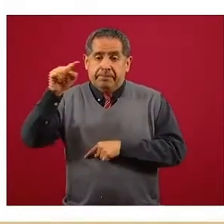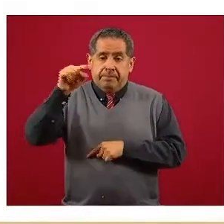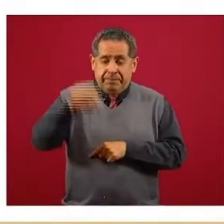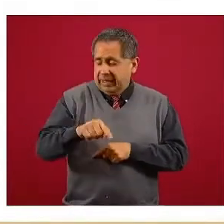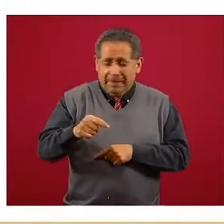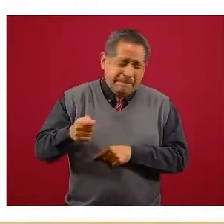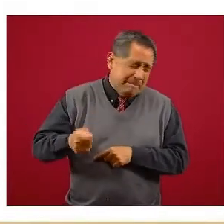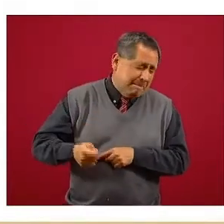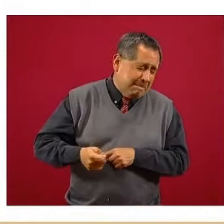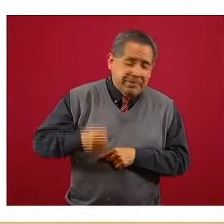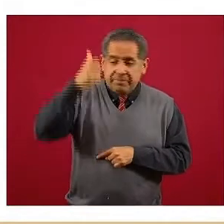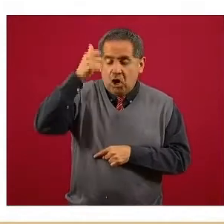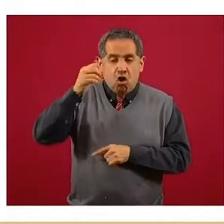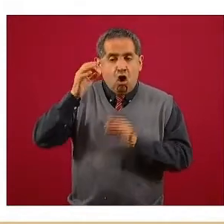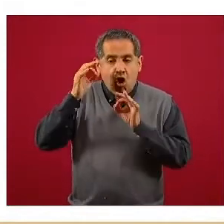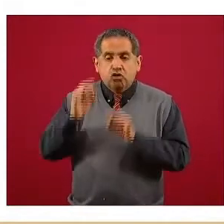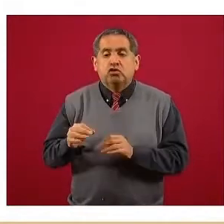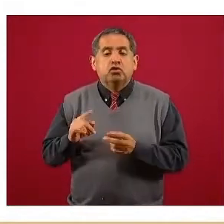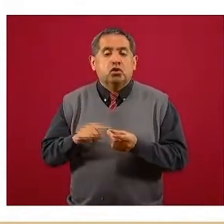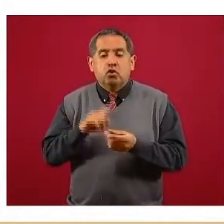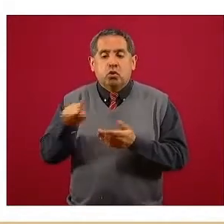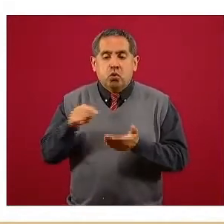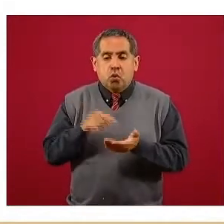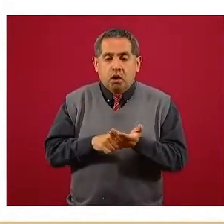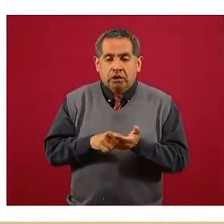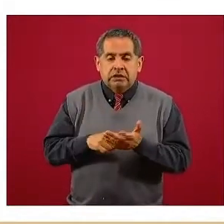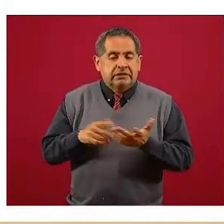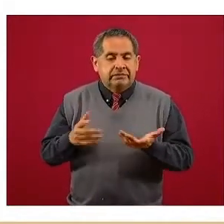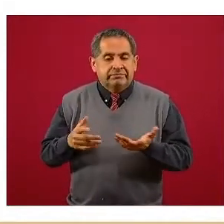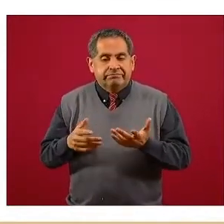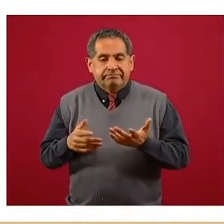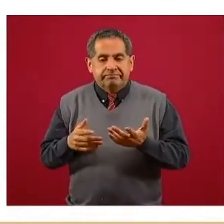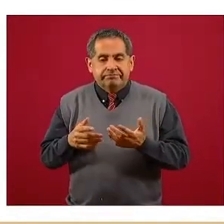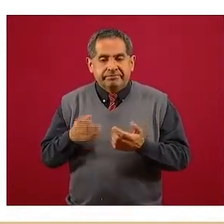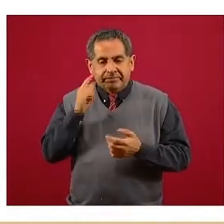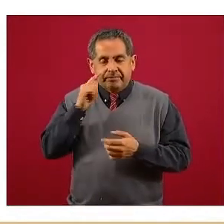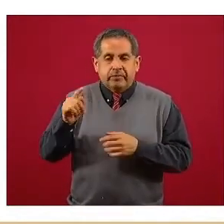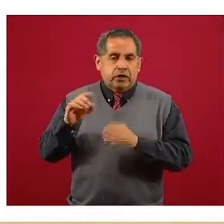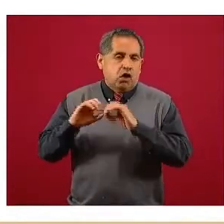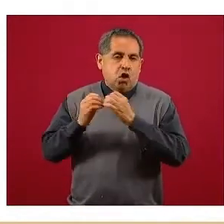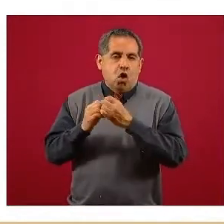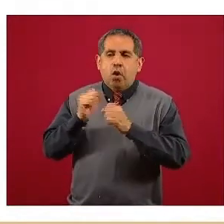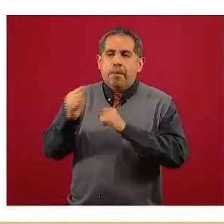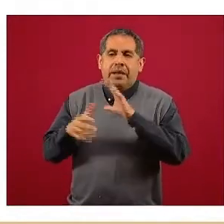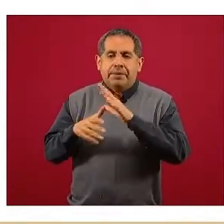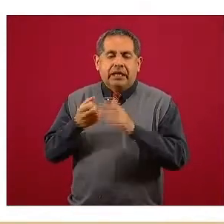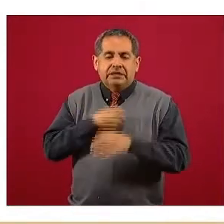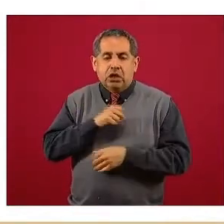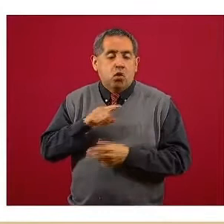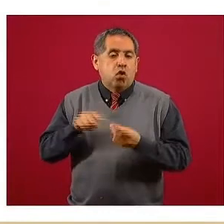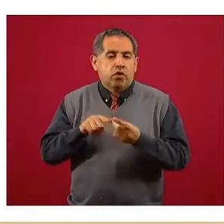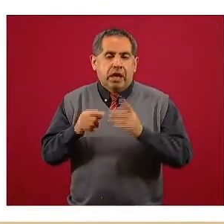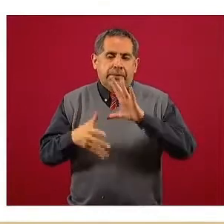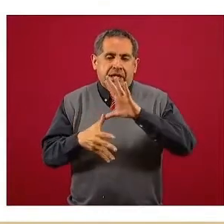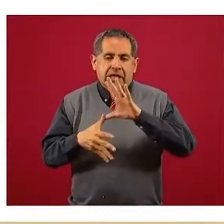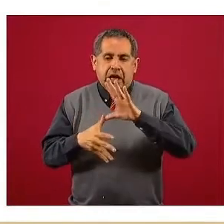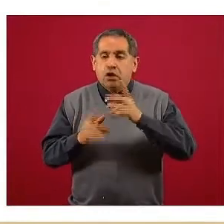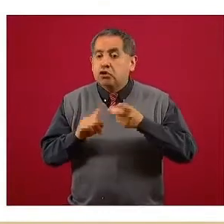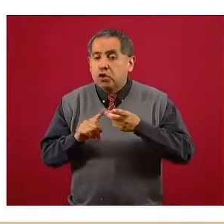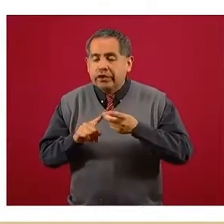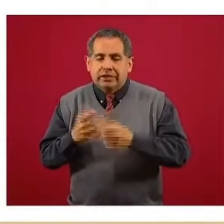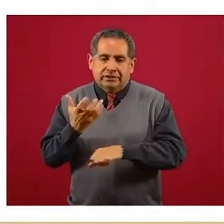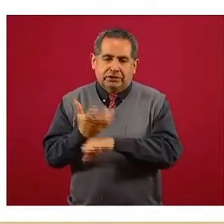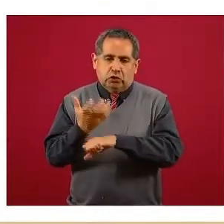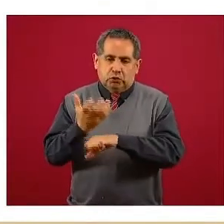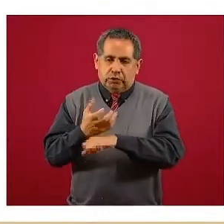el primer caso ya importado, esto de acuerdo a los reportes de la Organización Panamericana de la Salud, en América, en los Estados